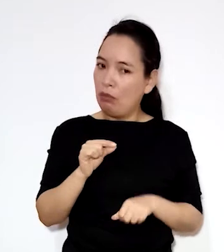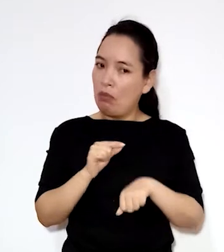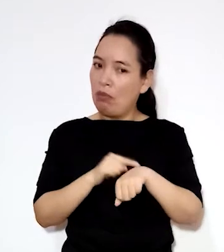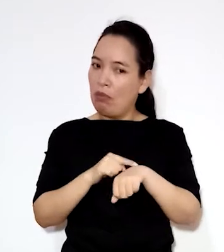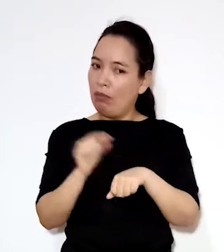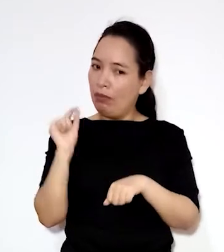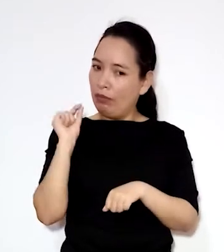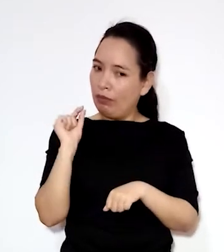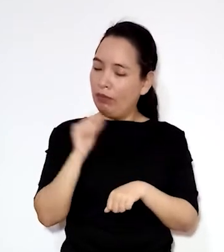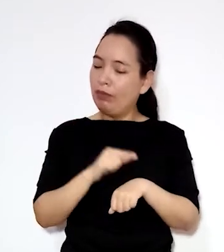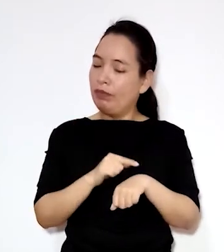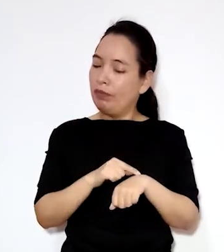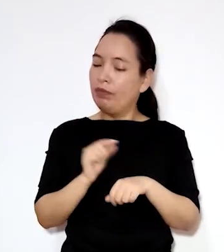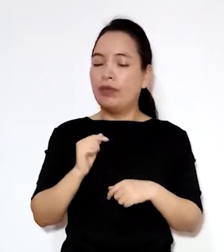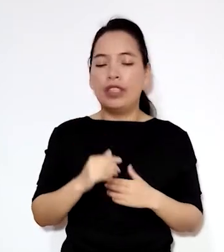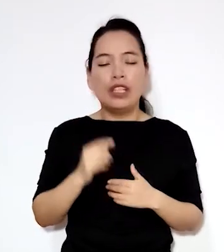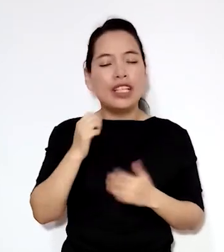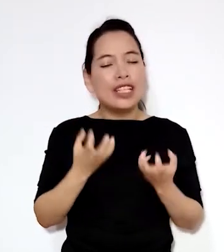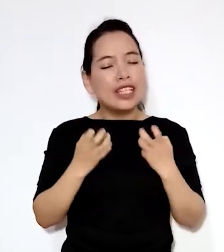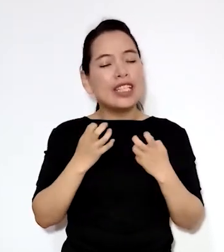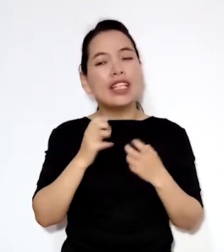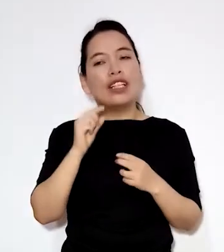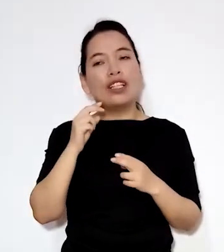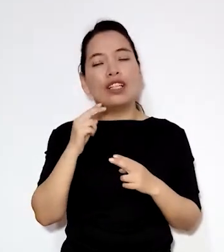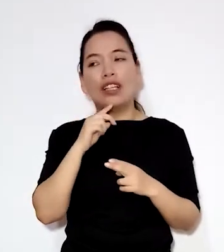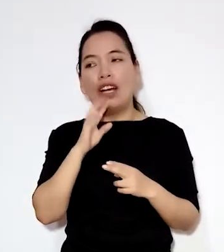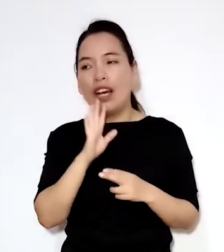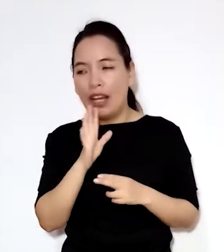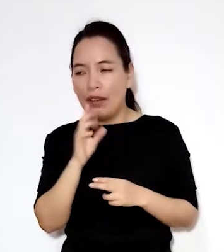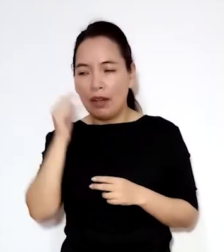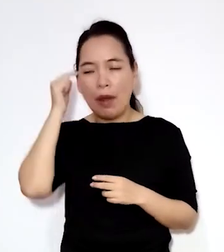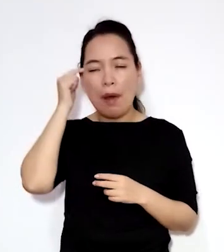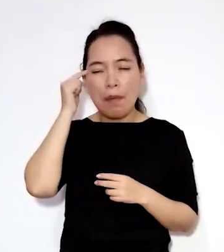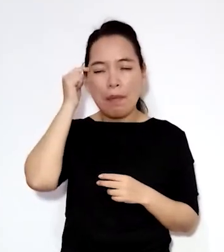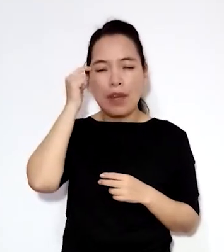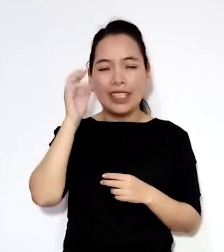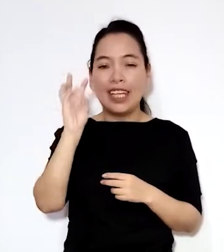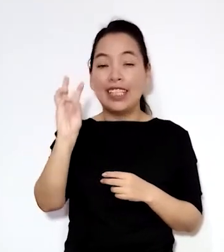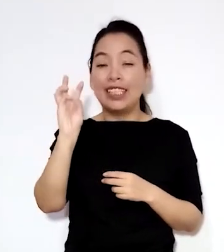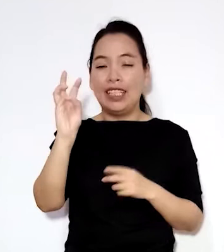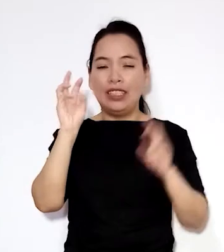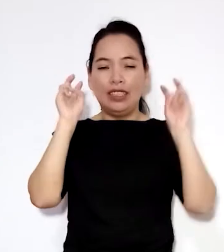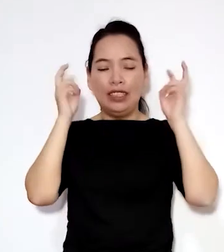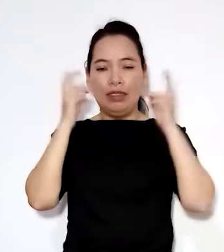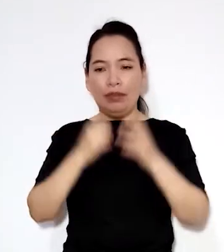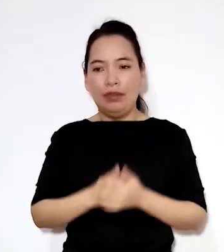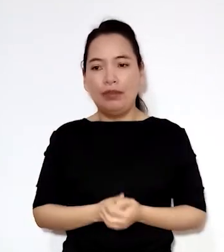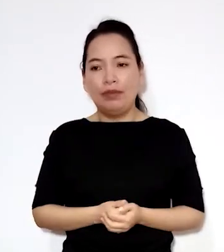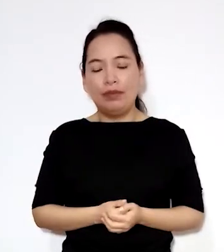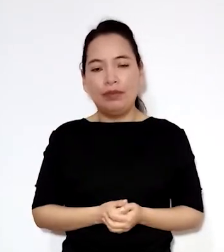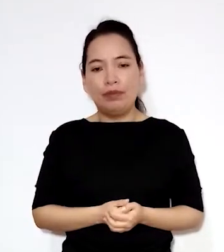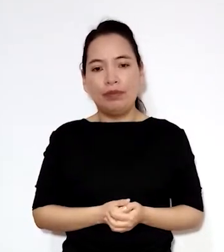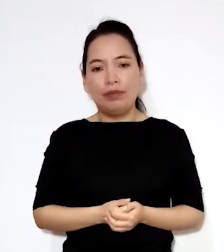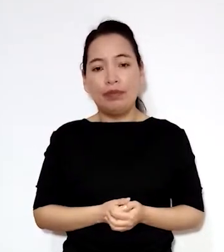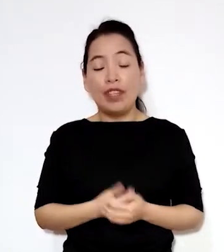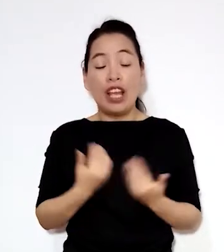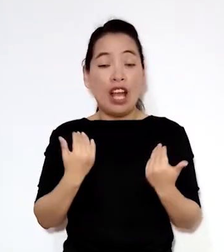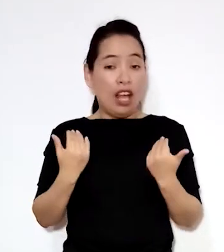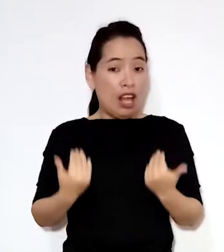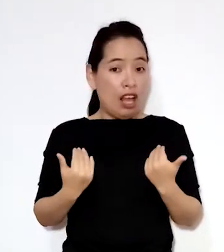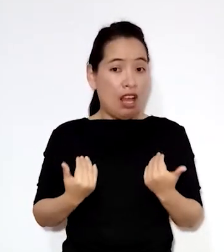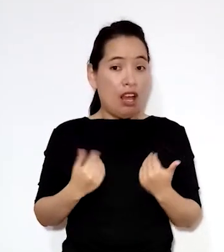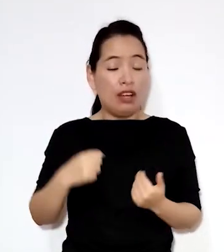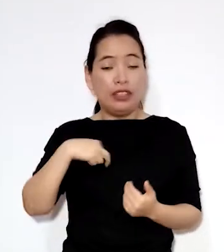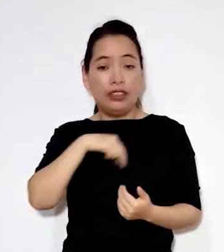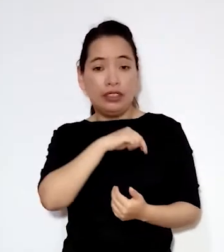poco tiempo que tengo solamente quiero nombrar para repensar 6 de ellos. A